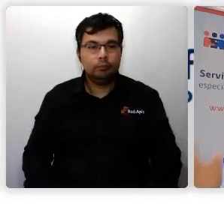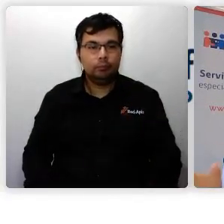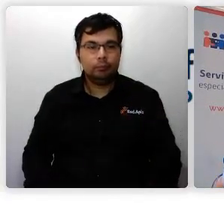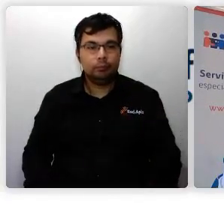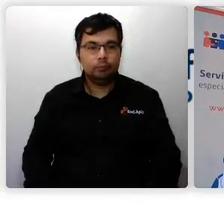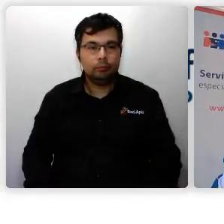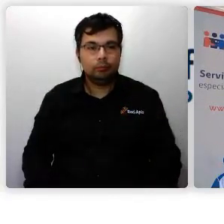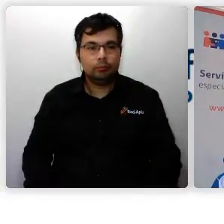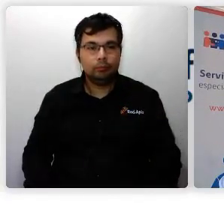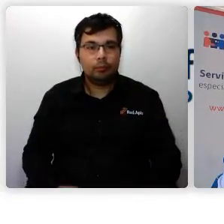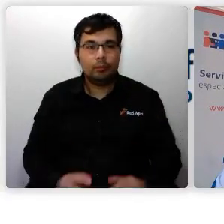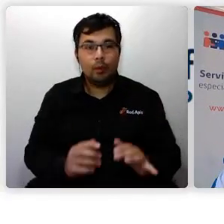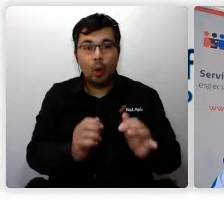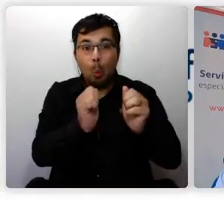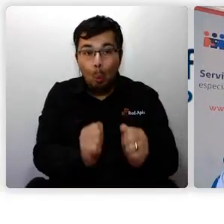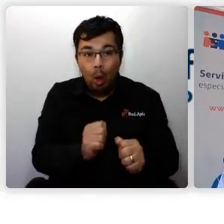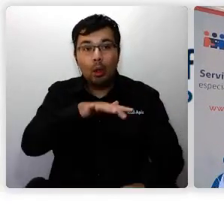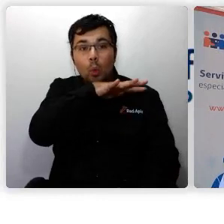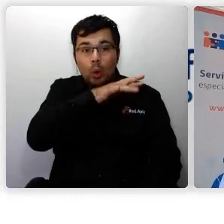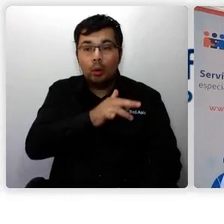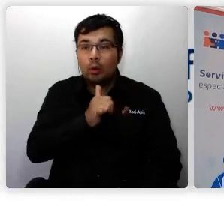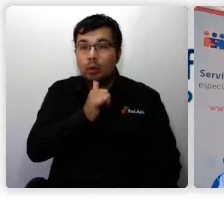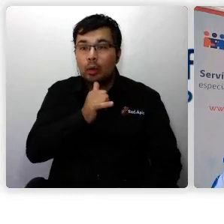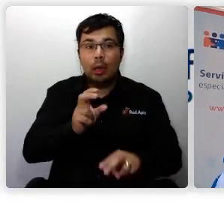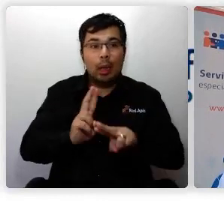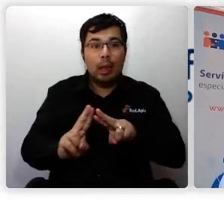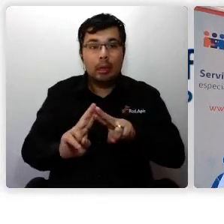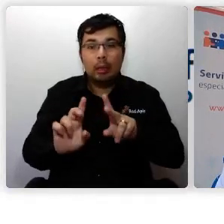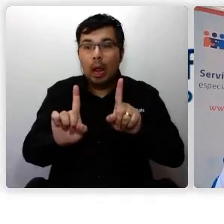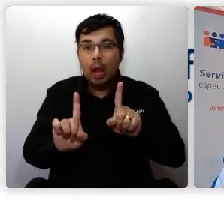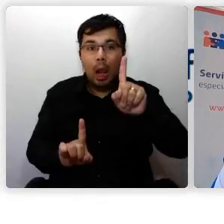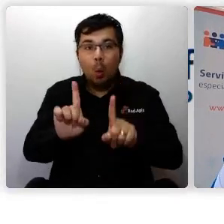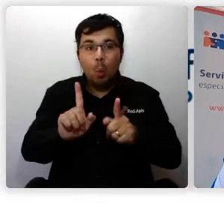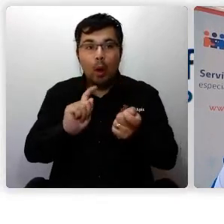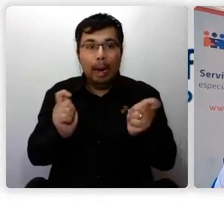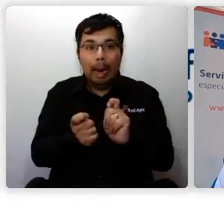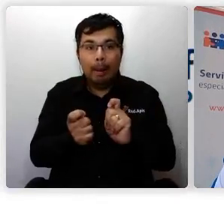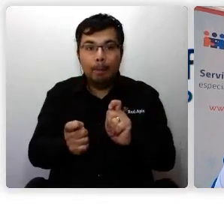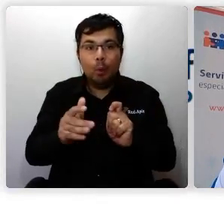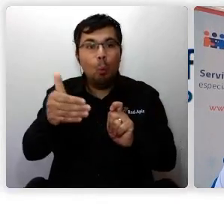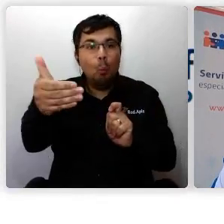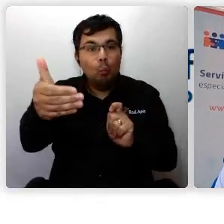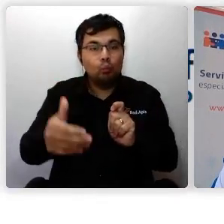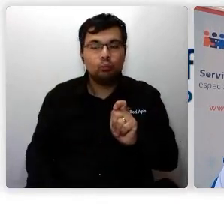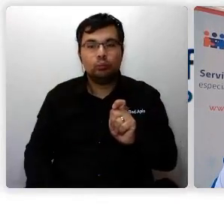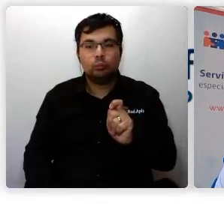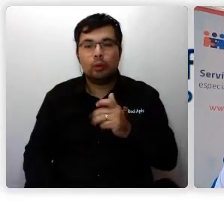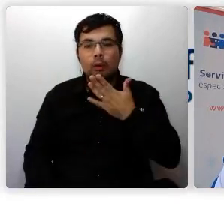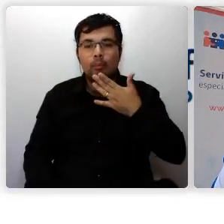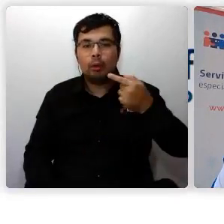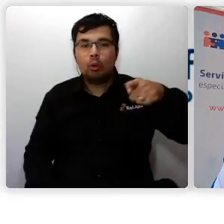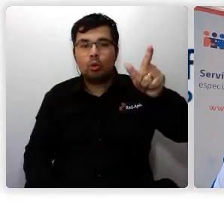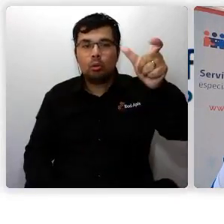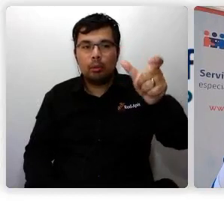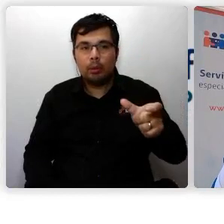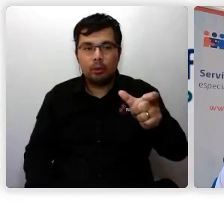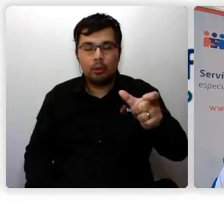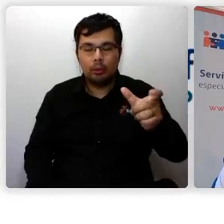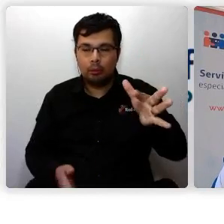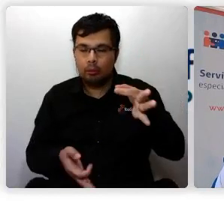y puede ser usado para provocar algún cambio. También, por ejemplo, una persona presentó un